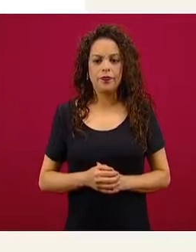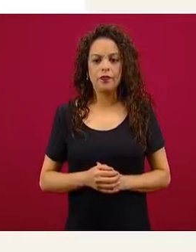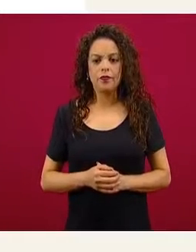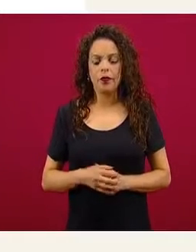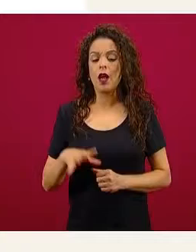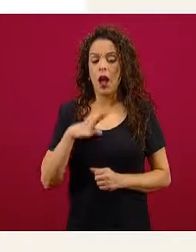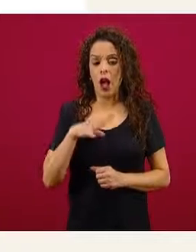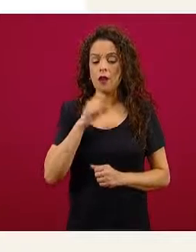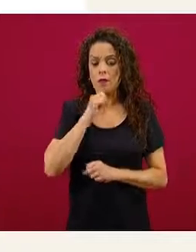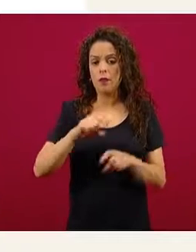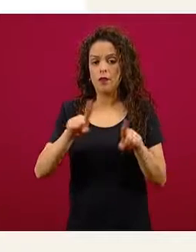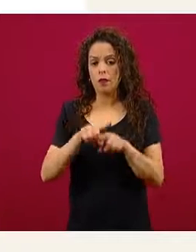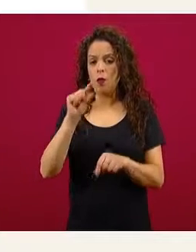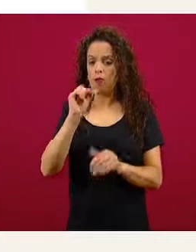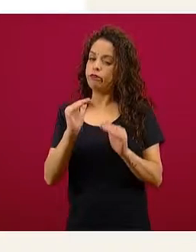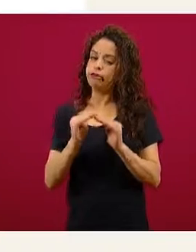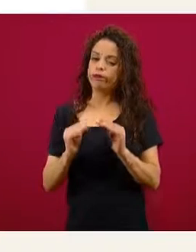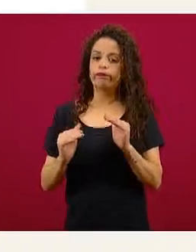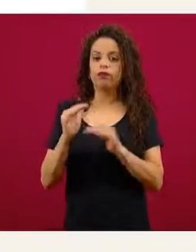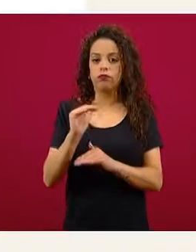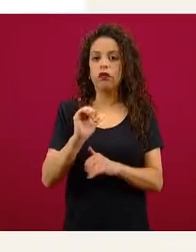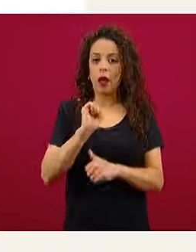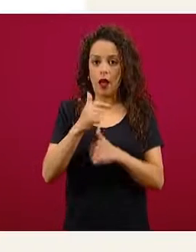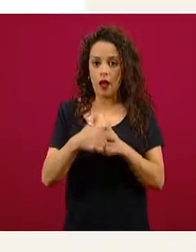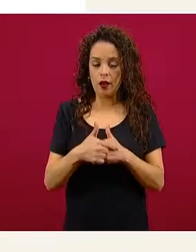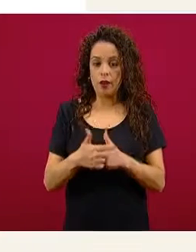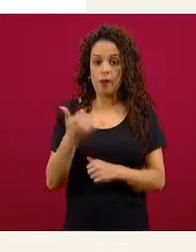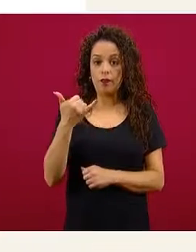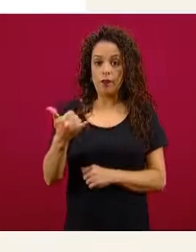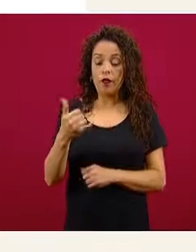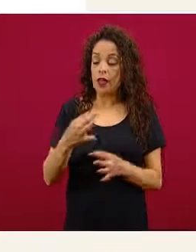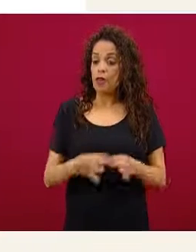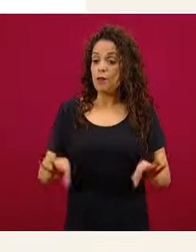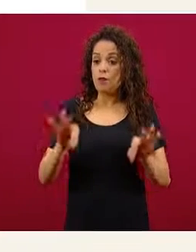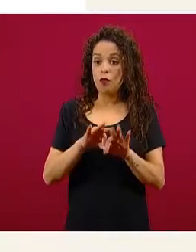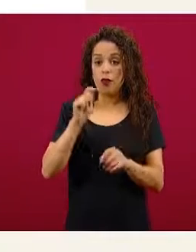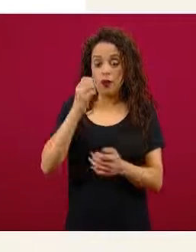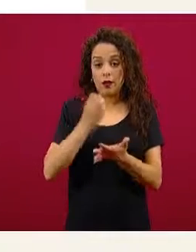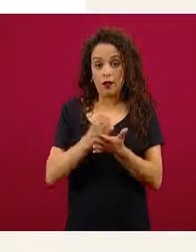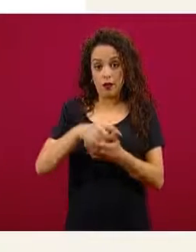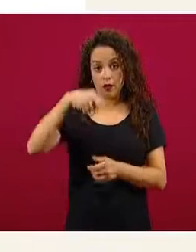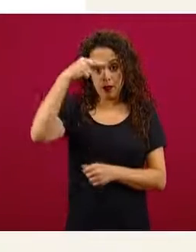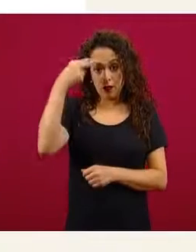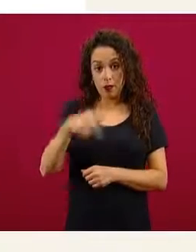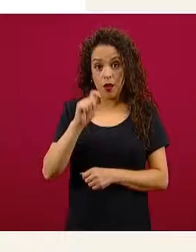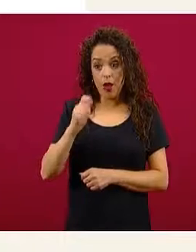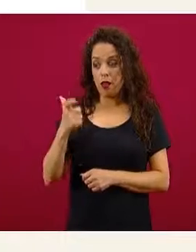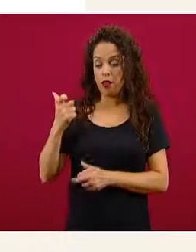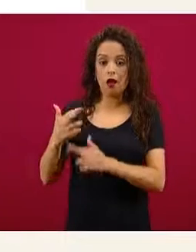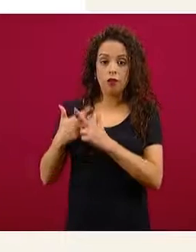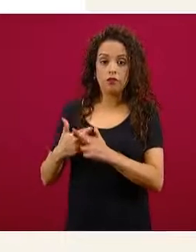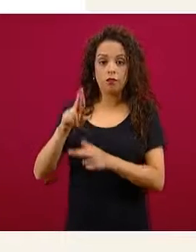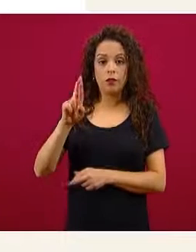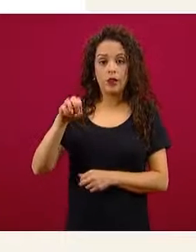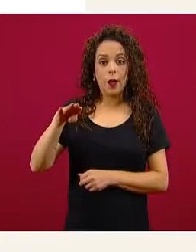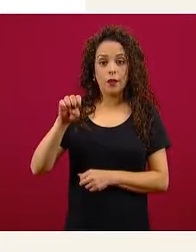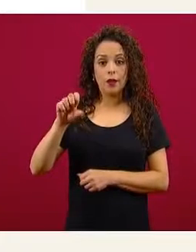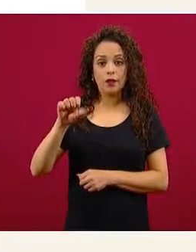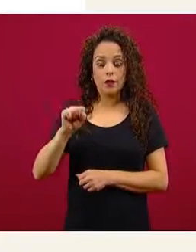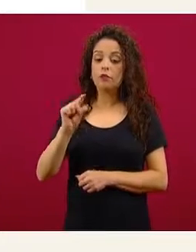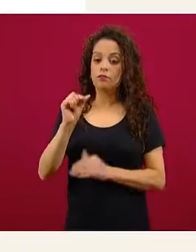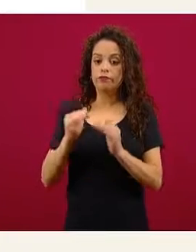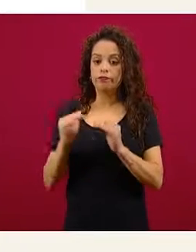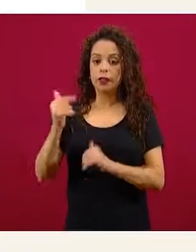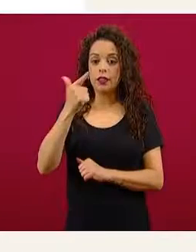algún incremento. Y el tema de remesas, que es muy importante para la economía mexicana, también tuvo un incremento del